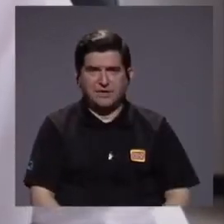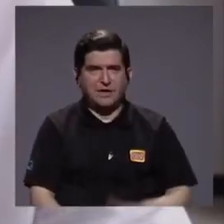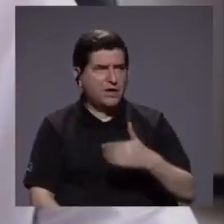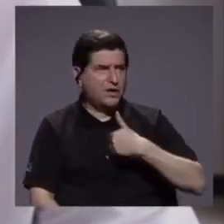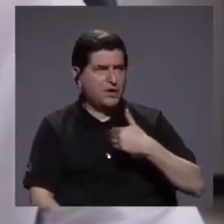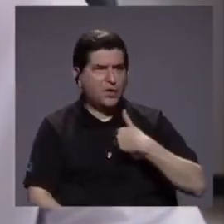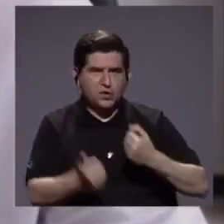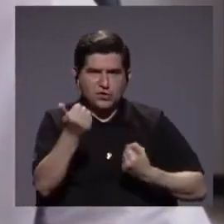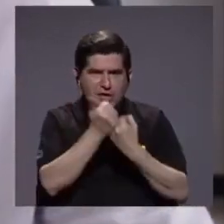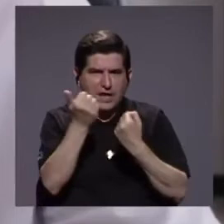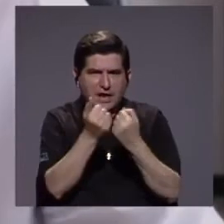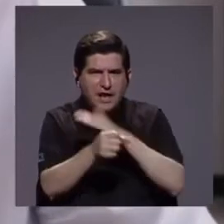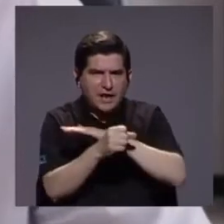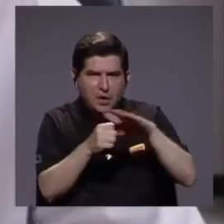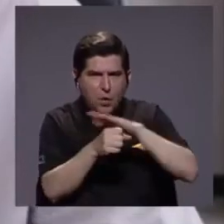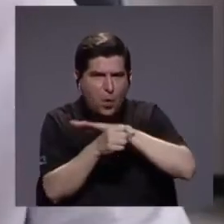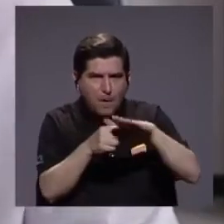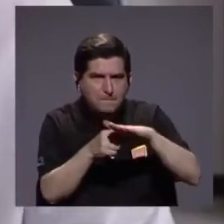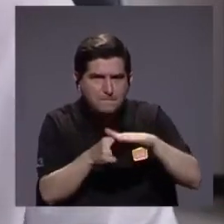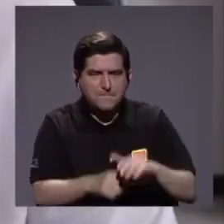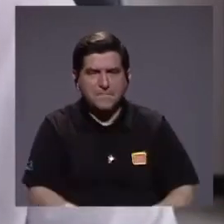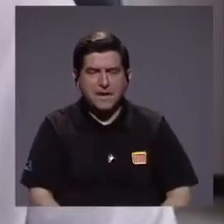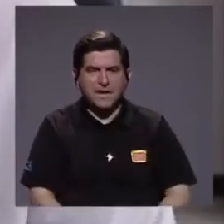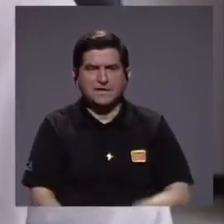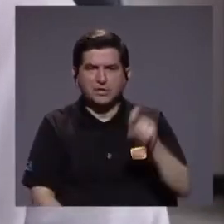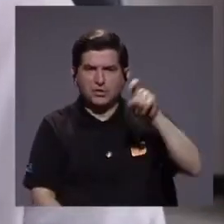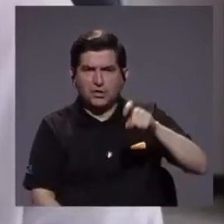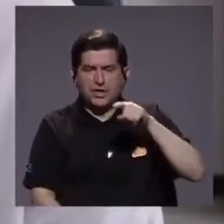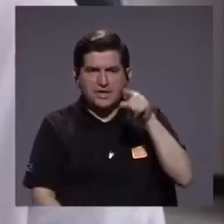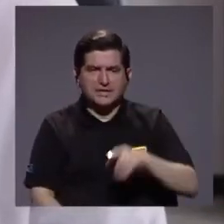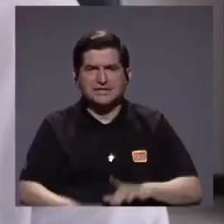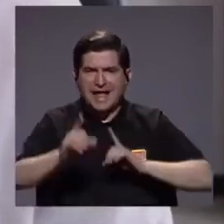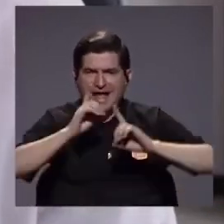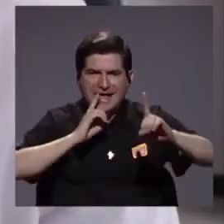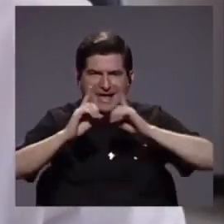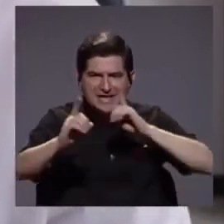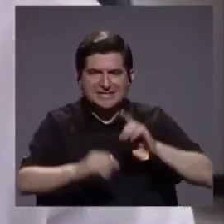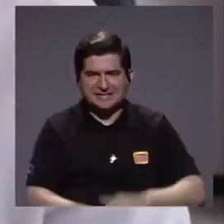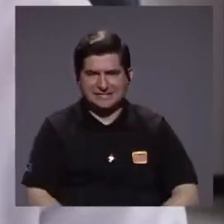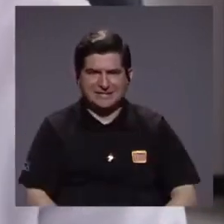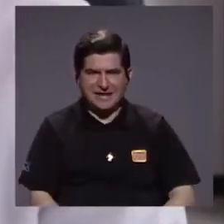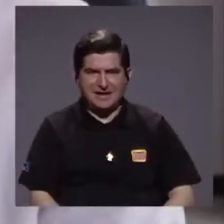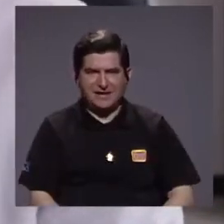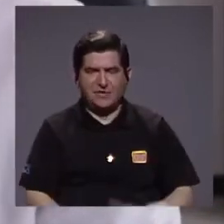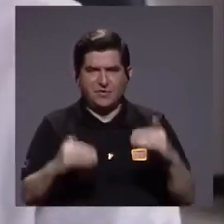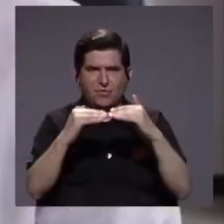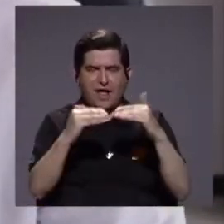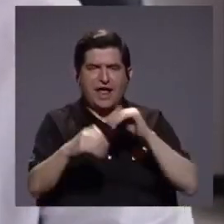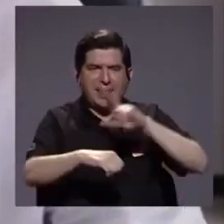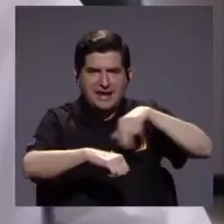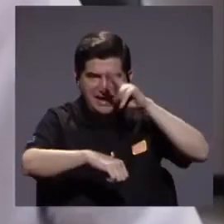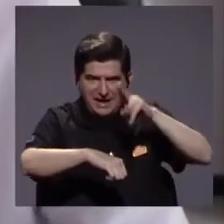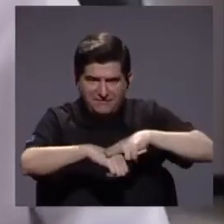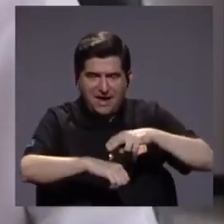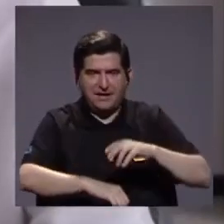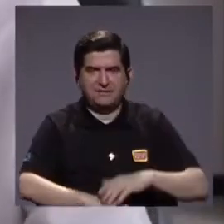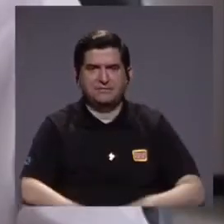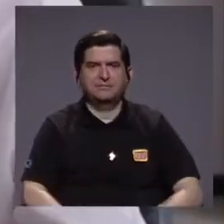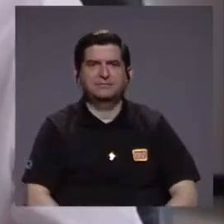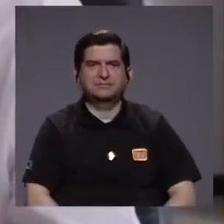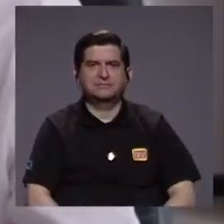no ha recibido el apoyo suficiente, el apoyo que realmente requiere para ese diálogo y ese protagonismo a nivel nacional.